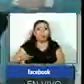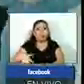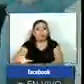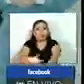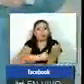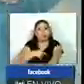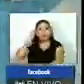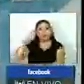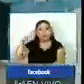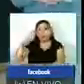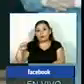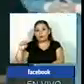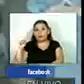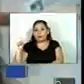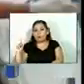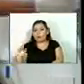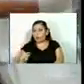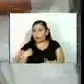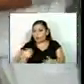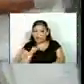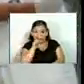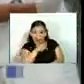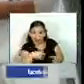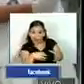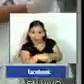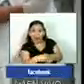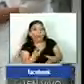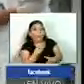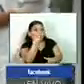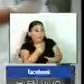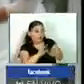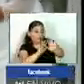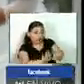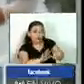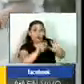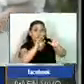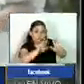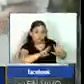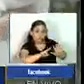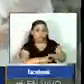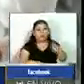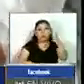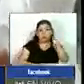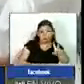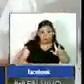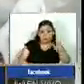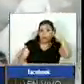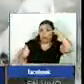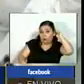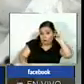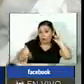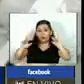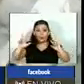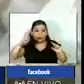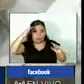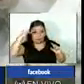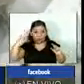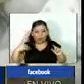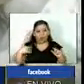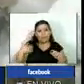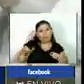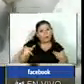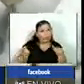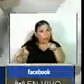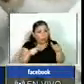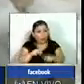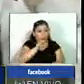de Santa Tecla, luego de permanecer 8 días luchando contra la enfermedad. Se trata de 3 hombres y 3 mujeres. Sus edades oscilan